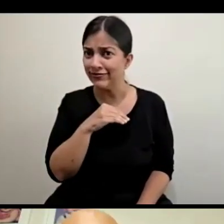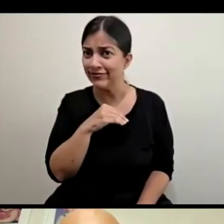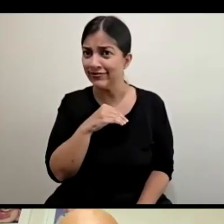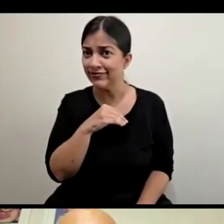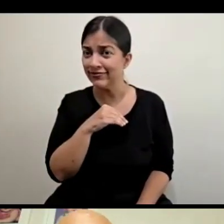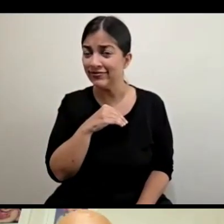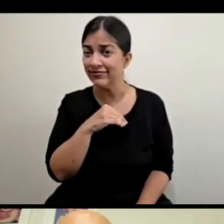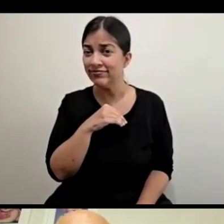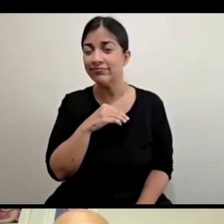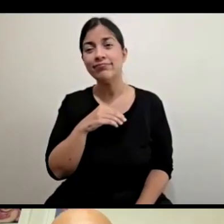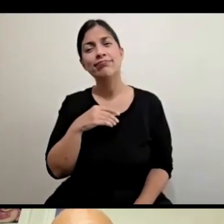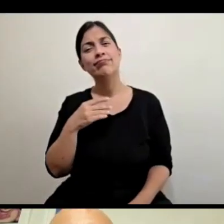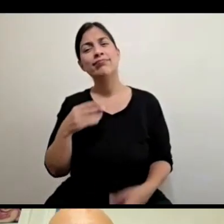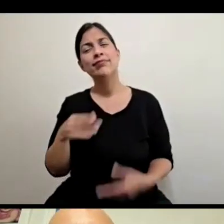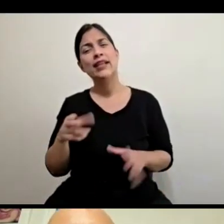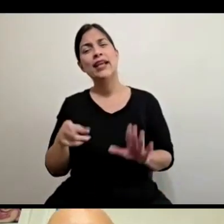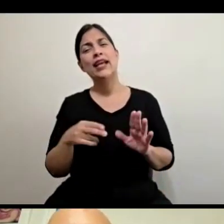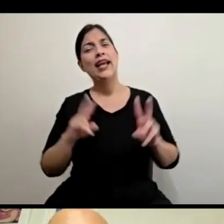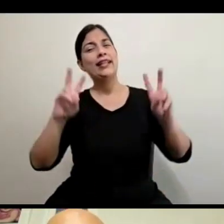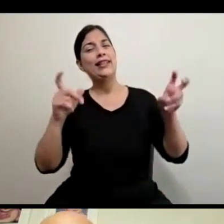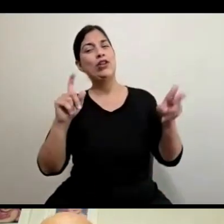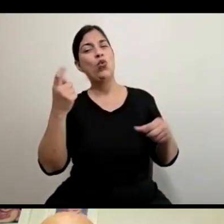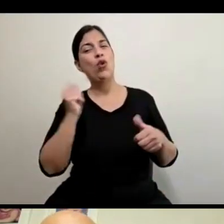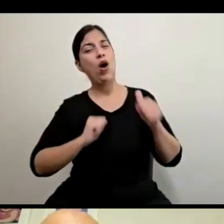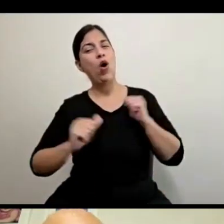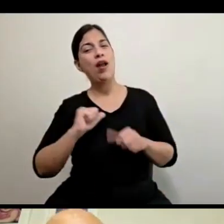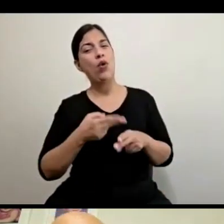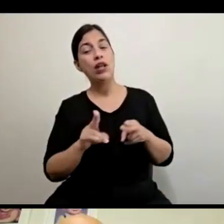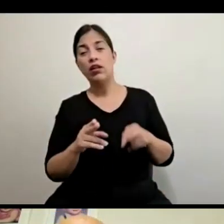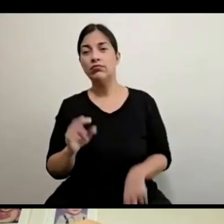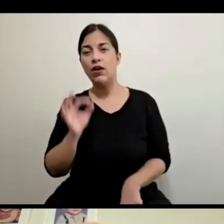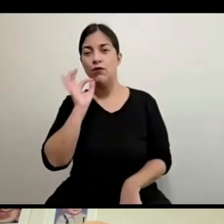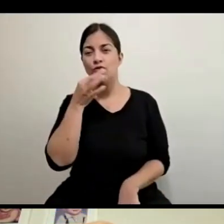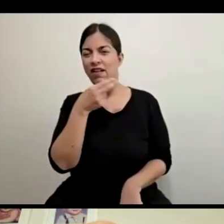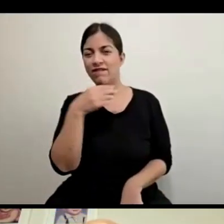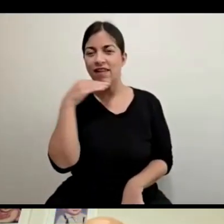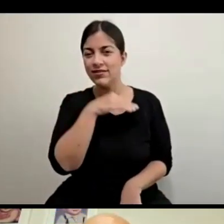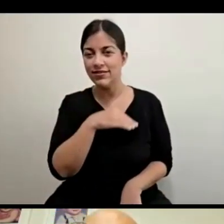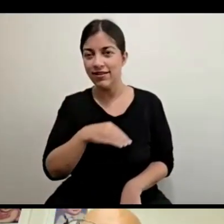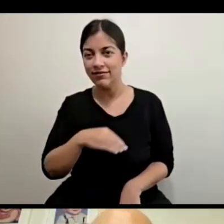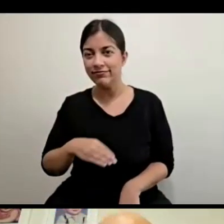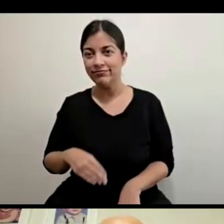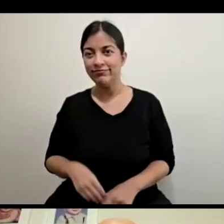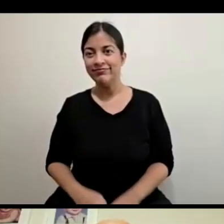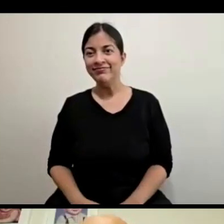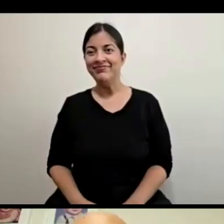puede ser el título de una pieza corta. ¿Verdad? La fruta falsa. Sí. Fruta falsa.